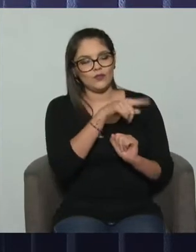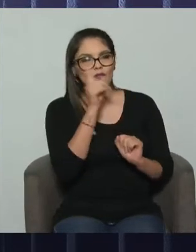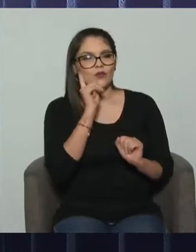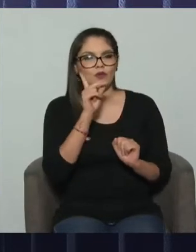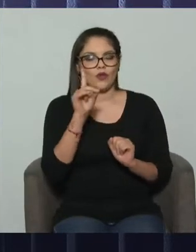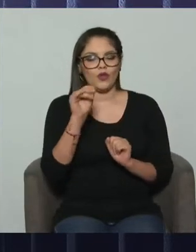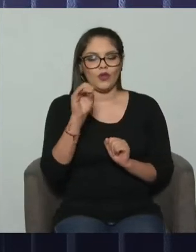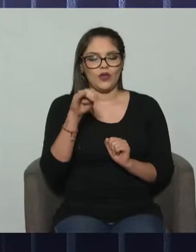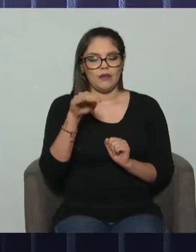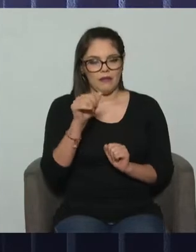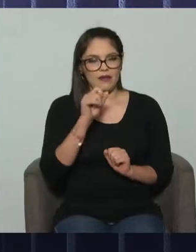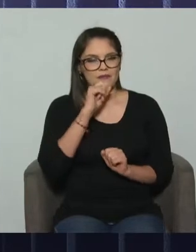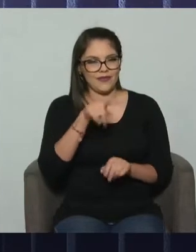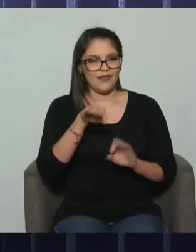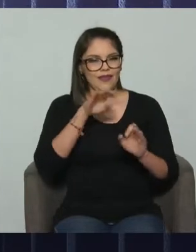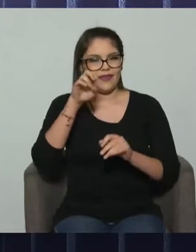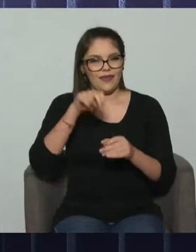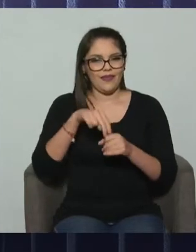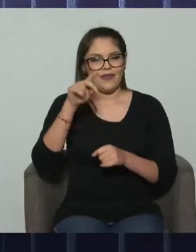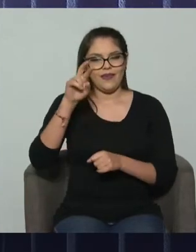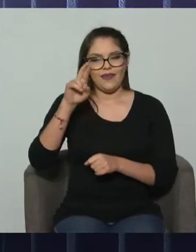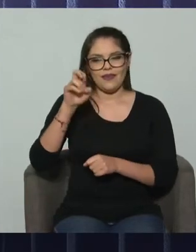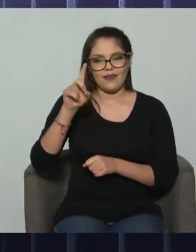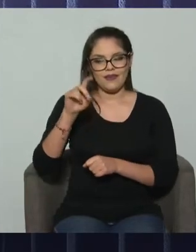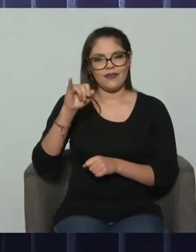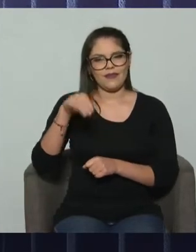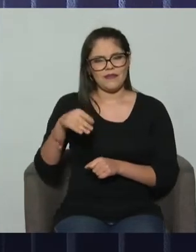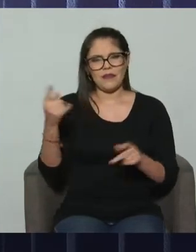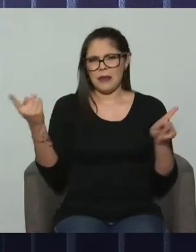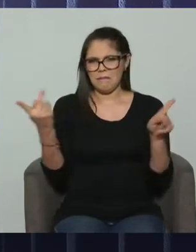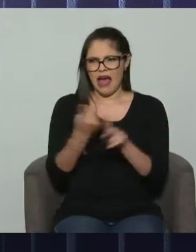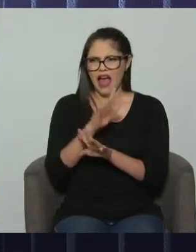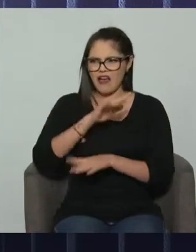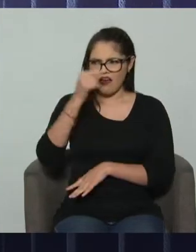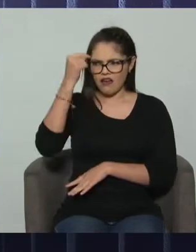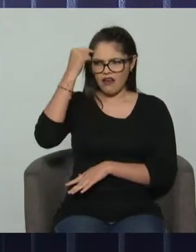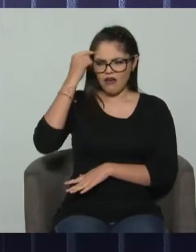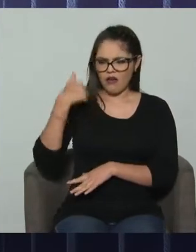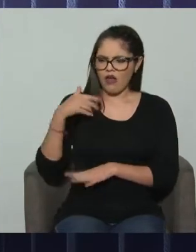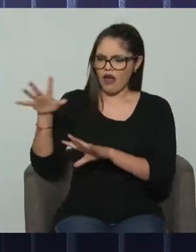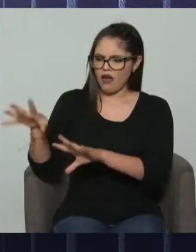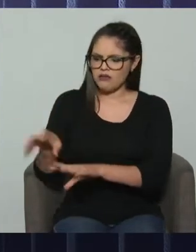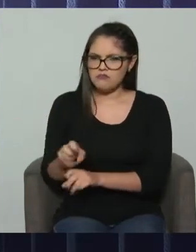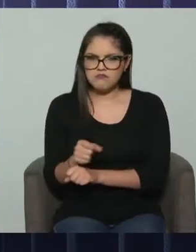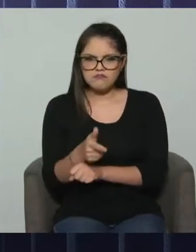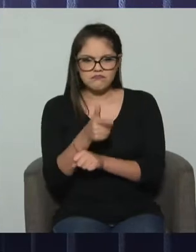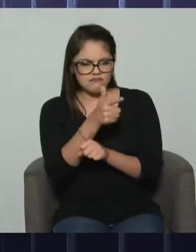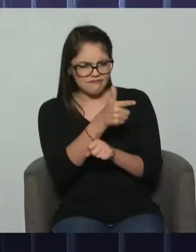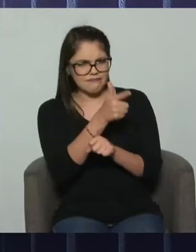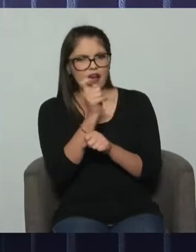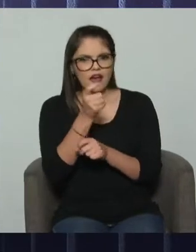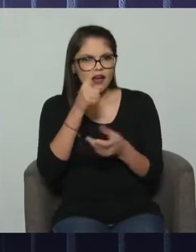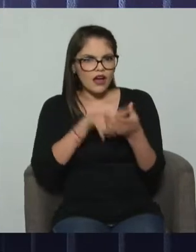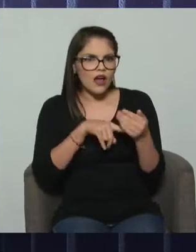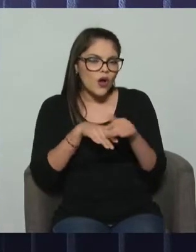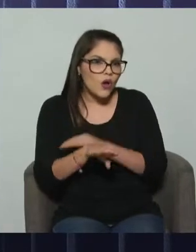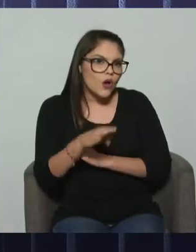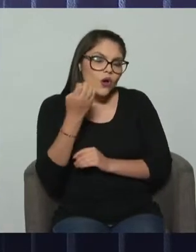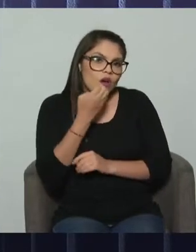evitar que sean expuestos a cualquier daño, tantos que acabas de mencionar tú, de lo que son